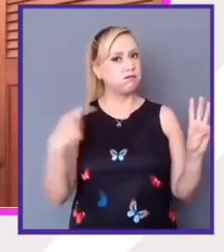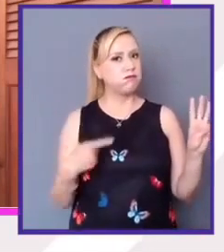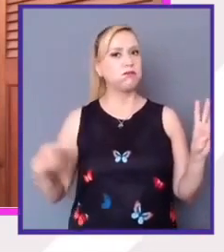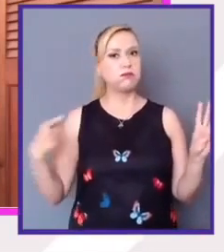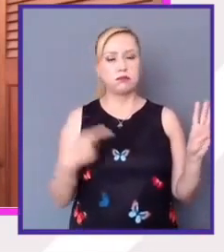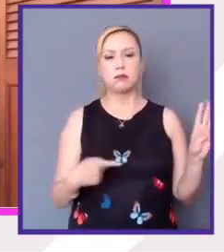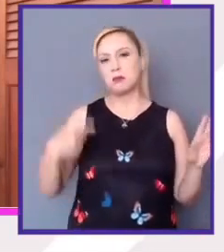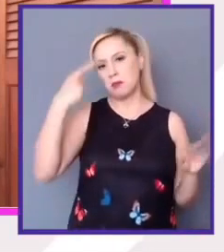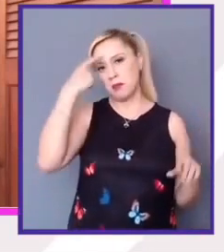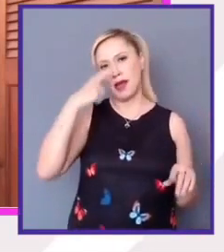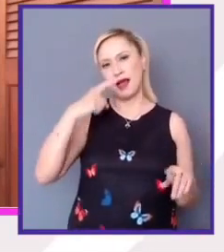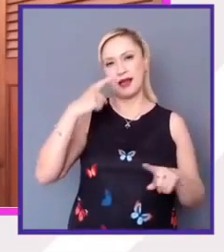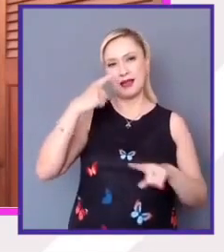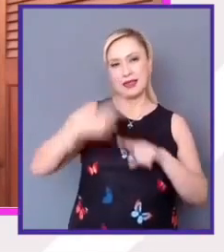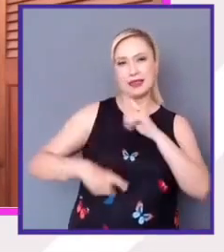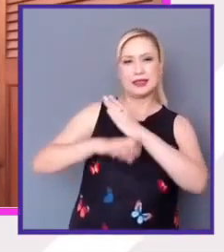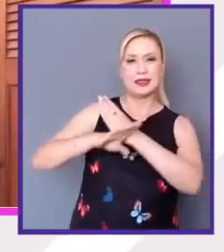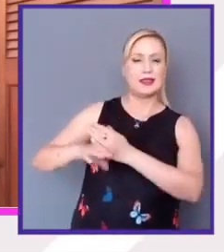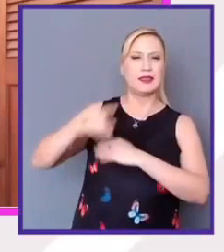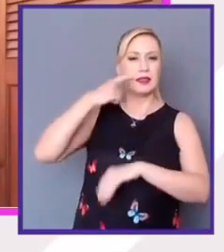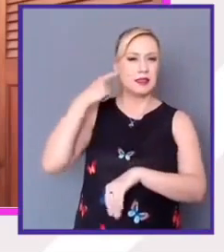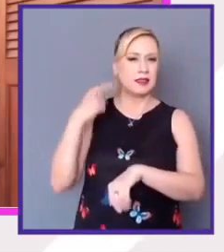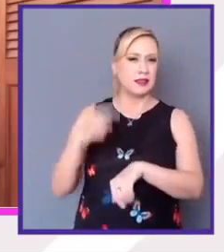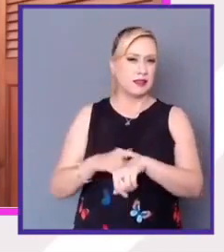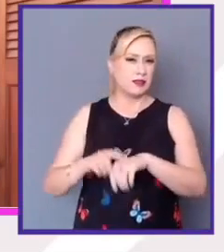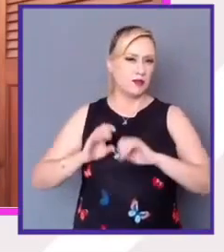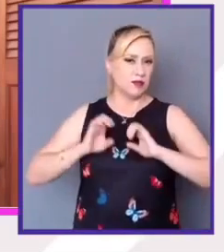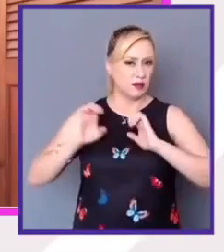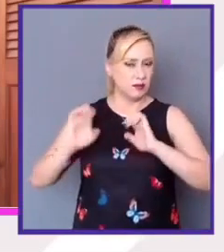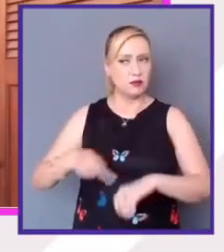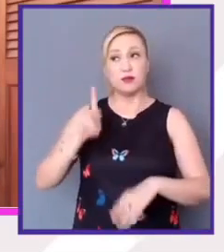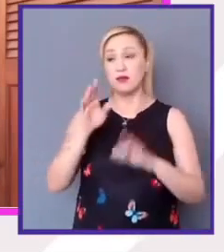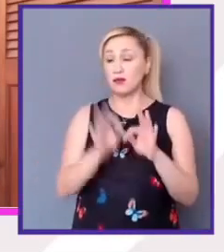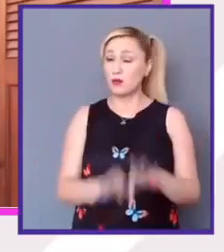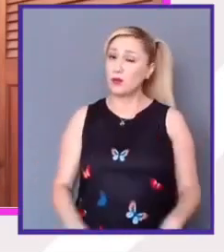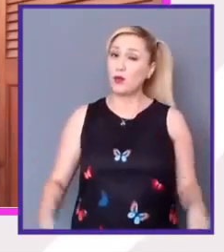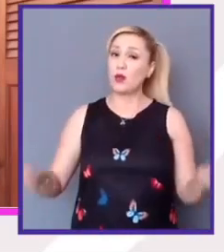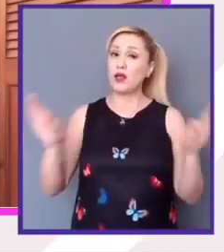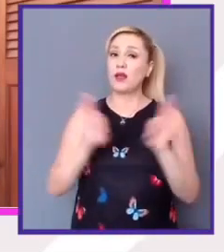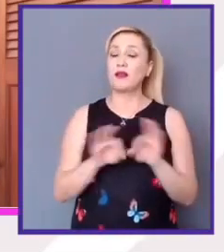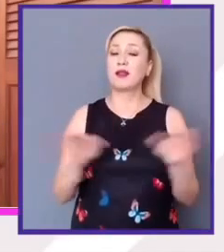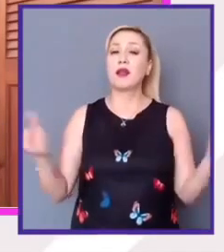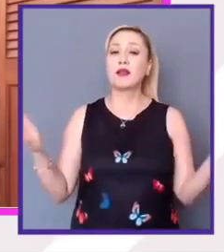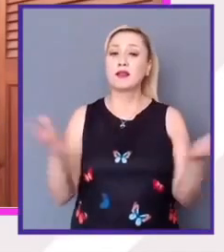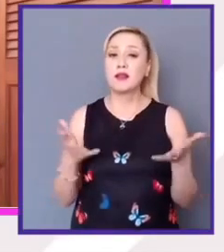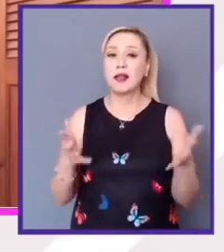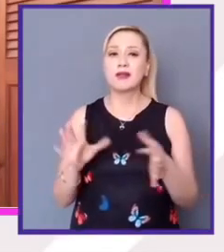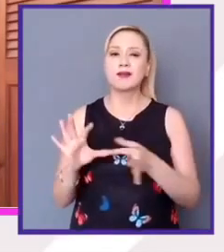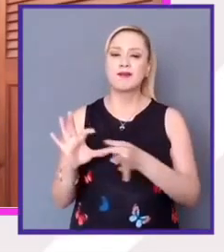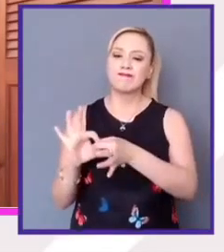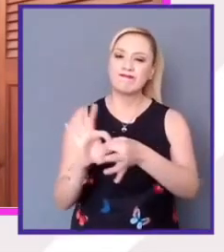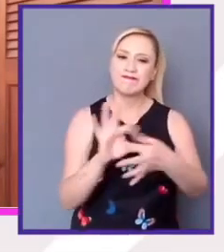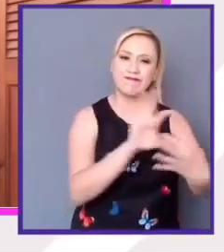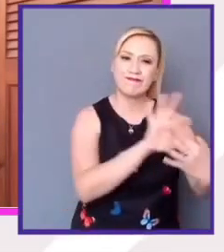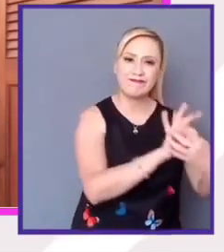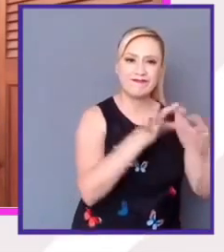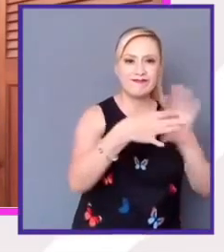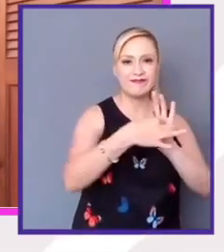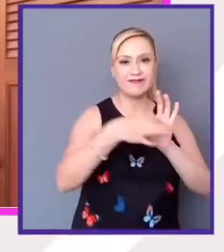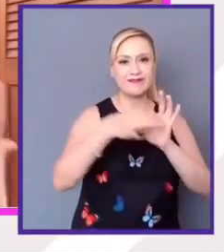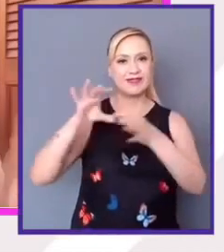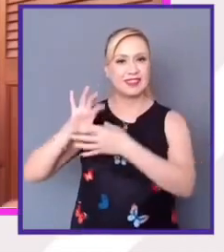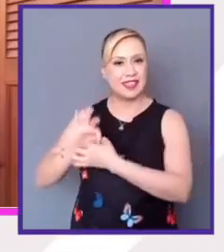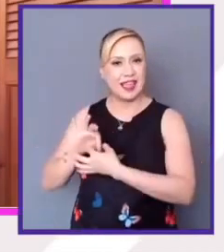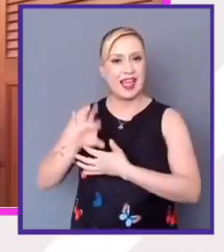antirracista. Pero adicionalmente a ello creemos que es súper importante la creación de redes, ¿no? Que esa es una posibilidad